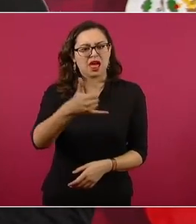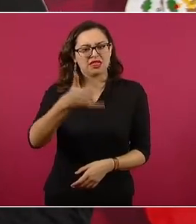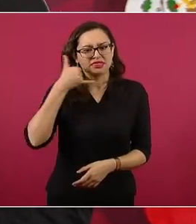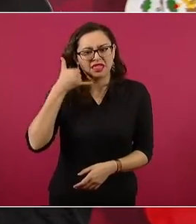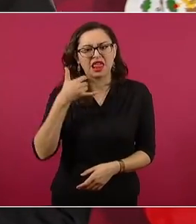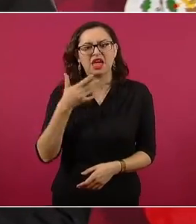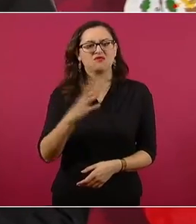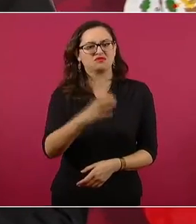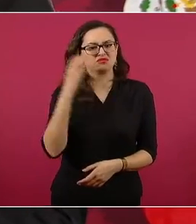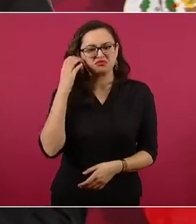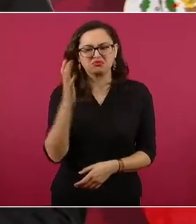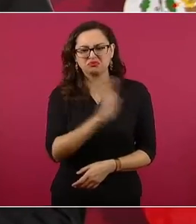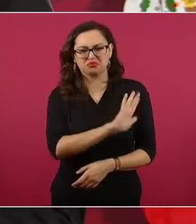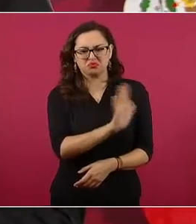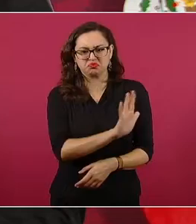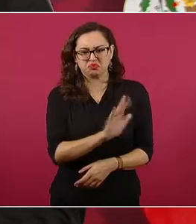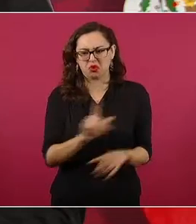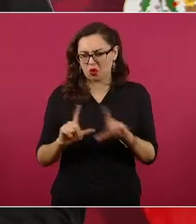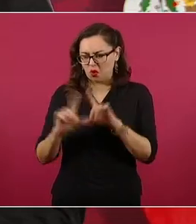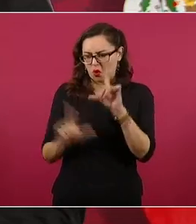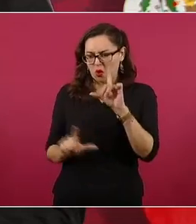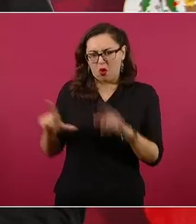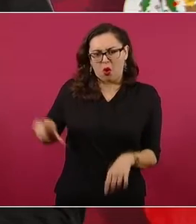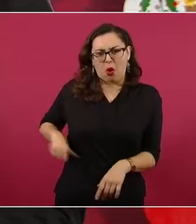No puede.